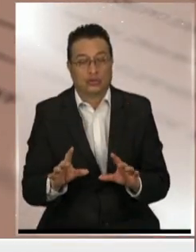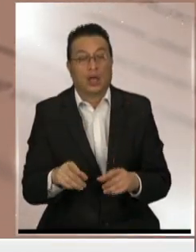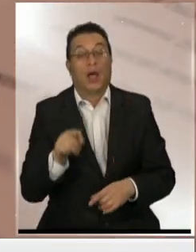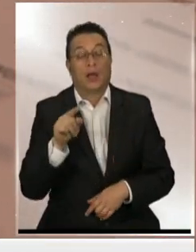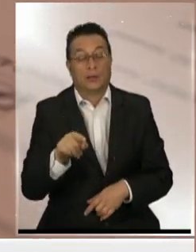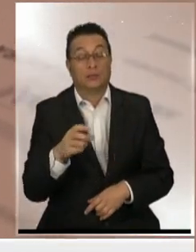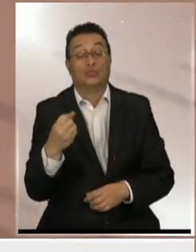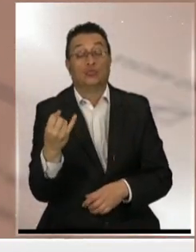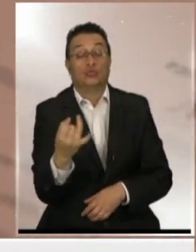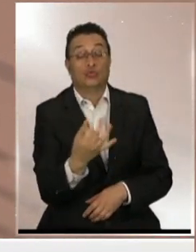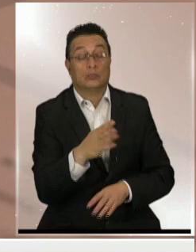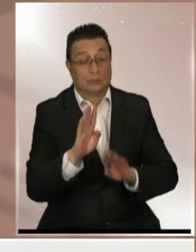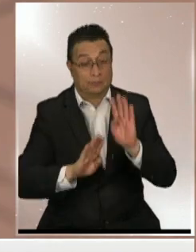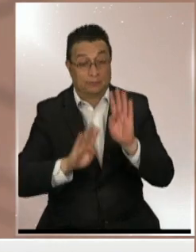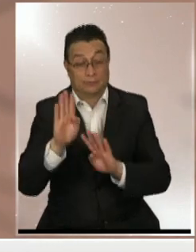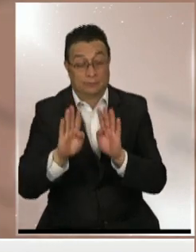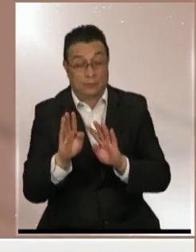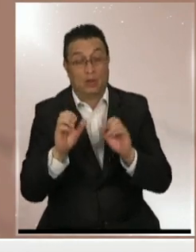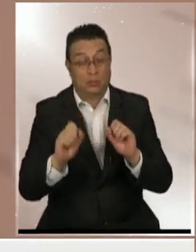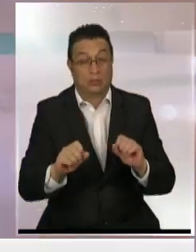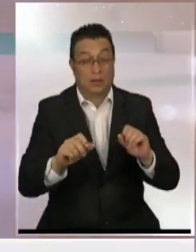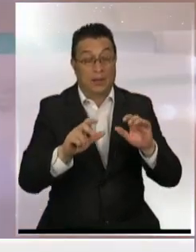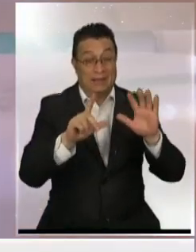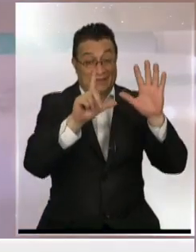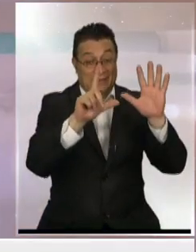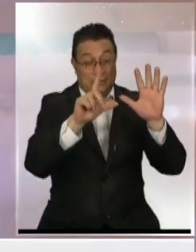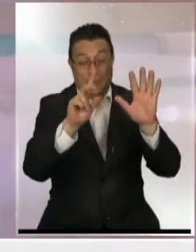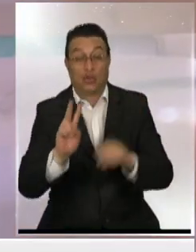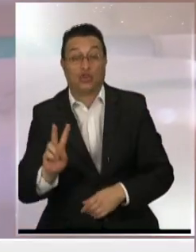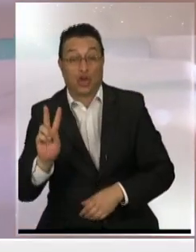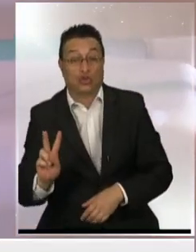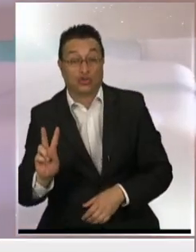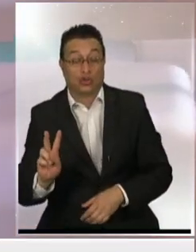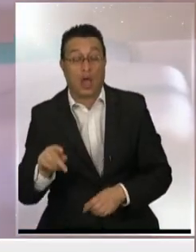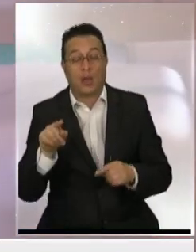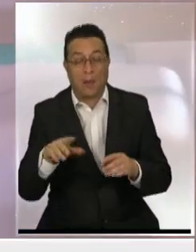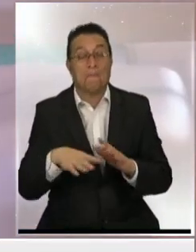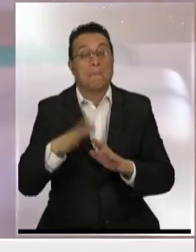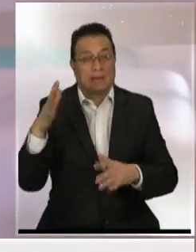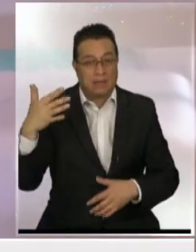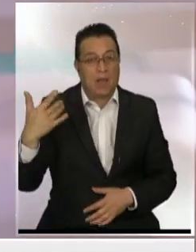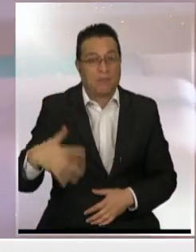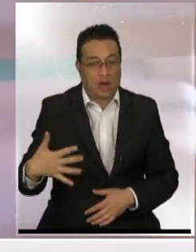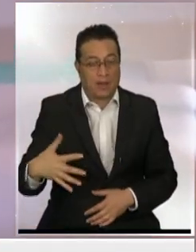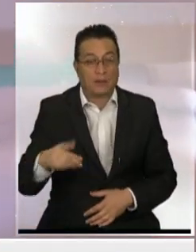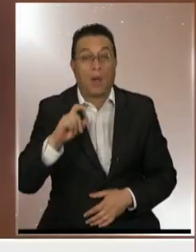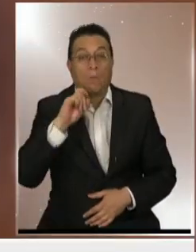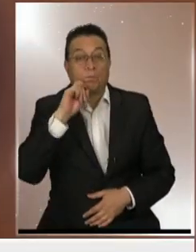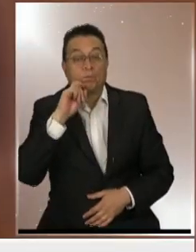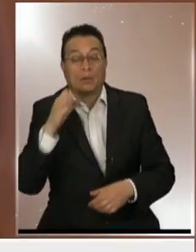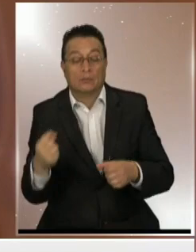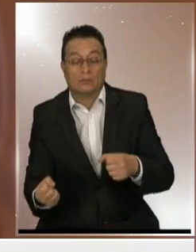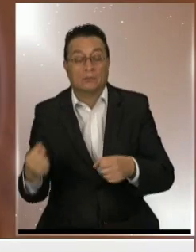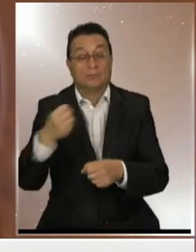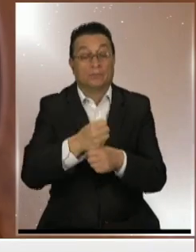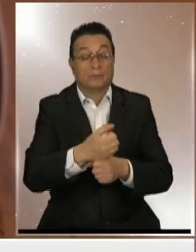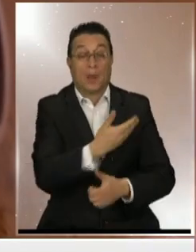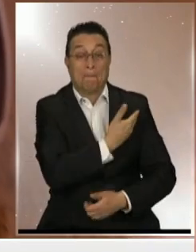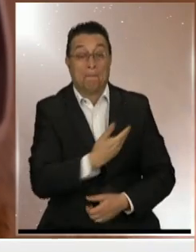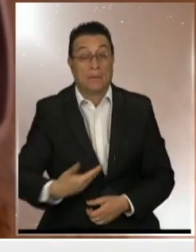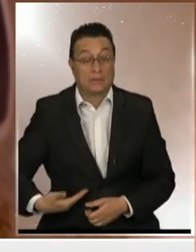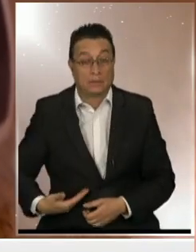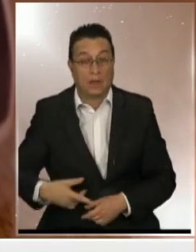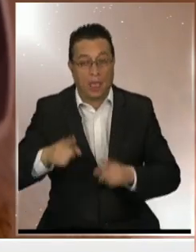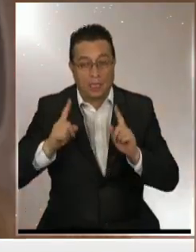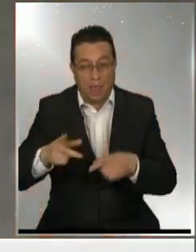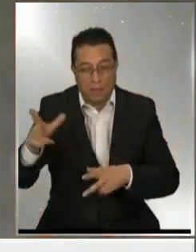de candidatos se redujo de 7 a 2, es más importante que nunca que quien vaya a convertirse en presidente